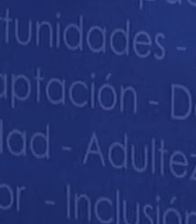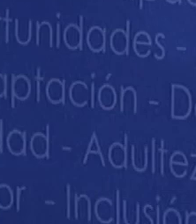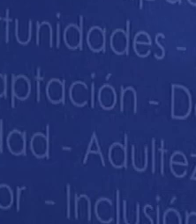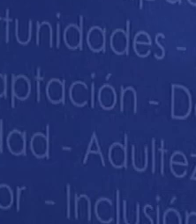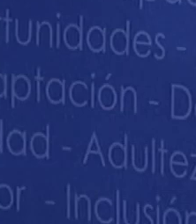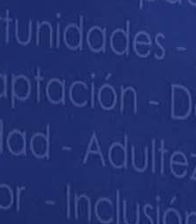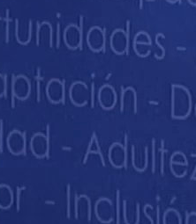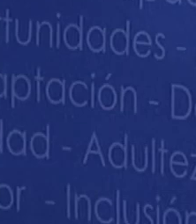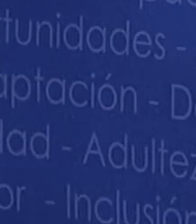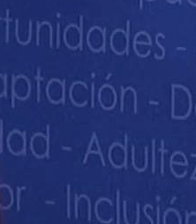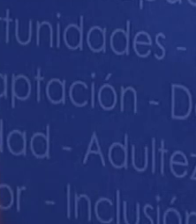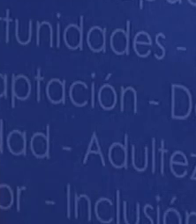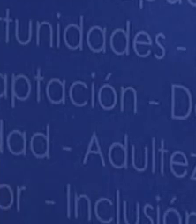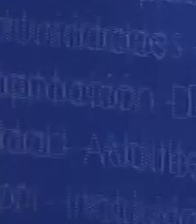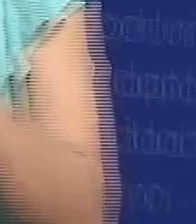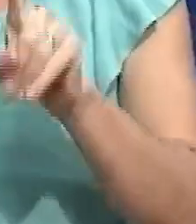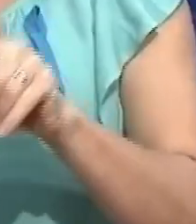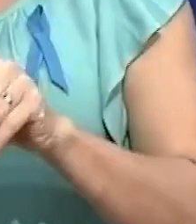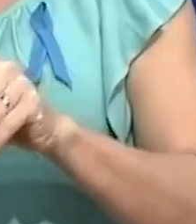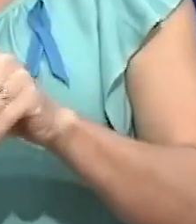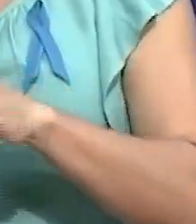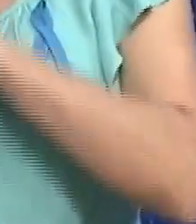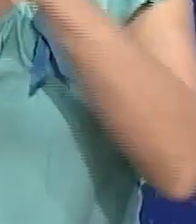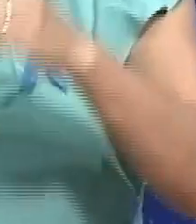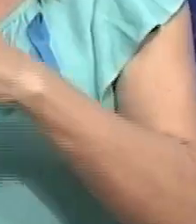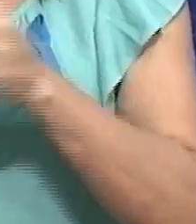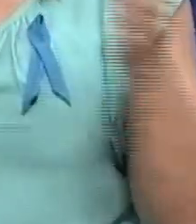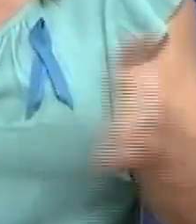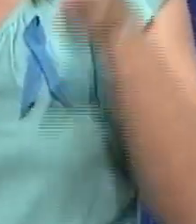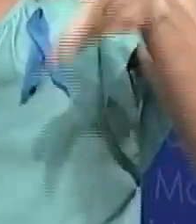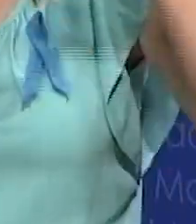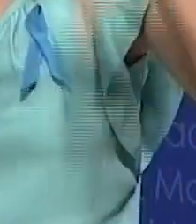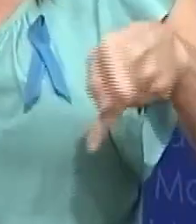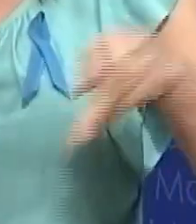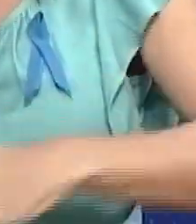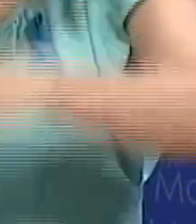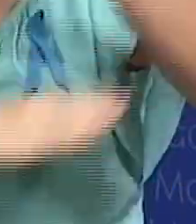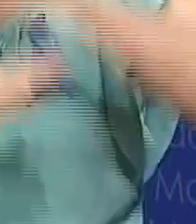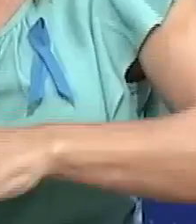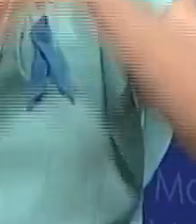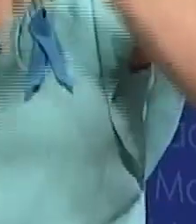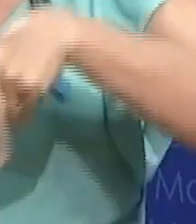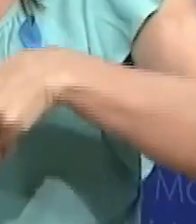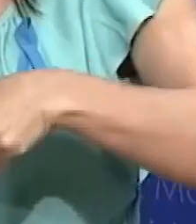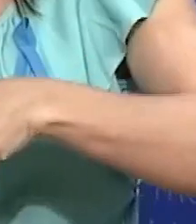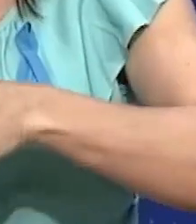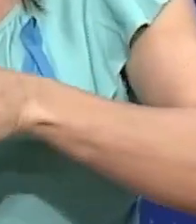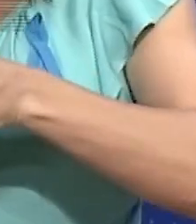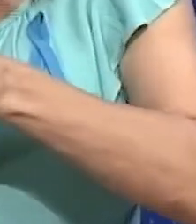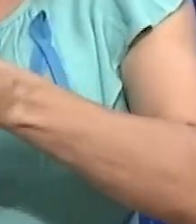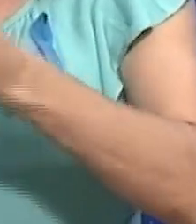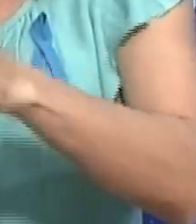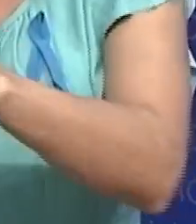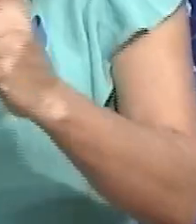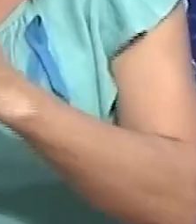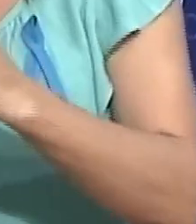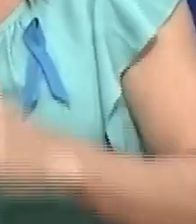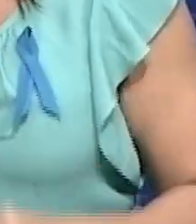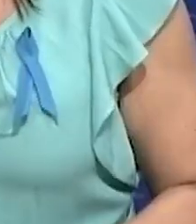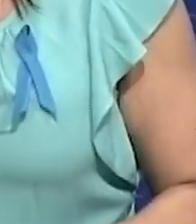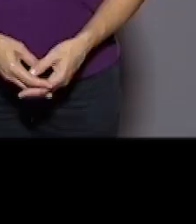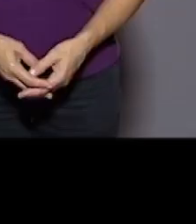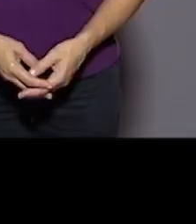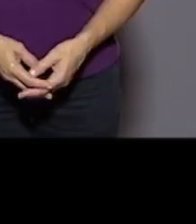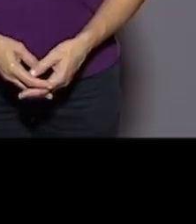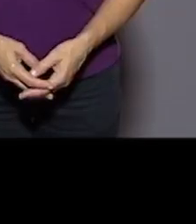Este es el programa de televisión costarricense que desde hace 15 años promueve la inclusión de personas con discapacidad y personas adultas